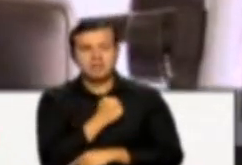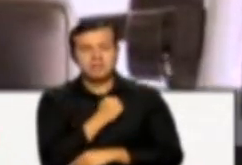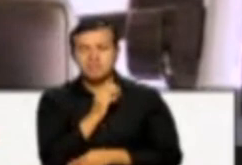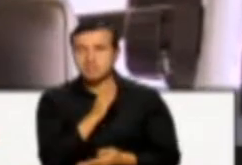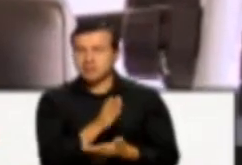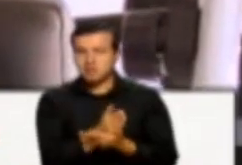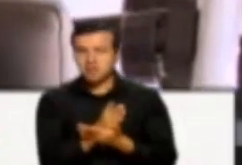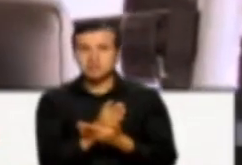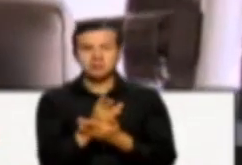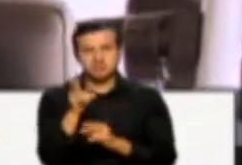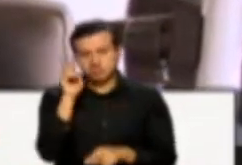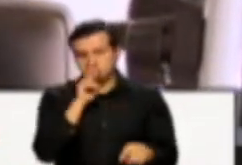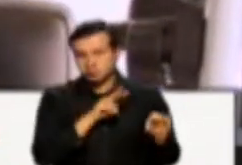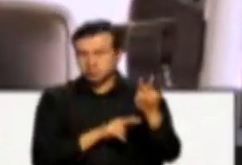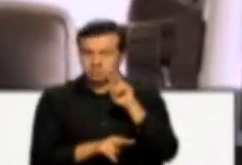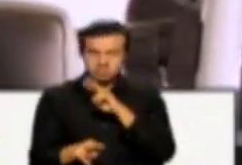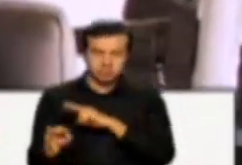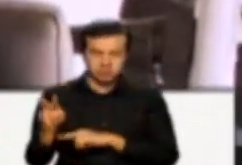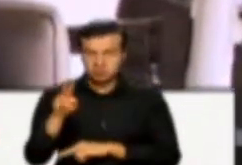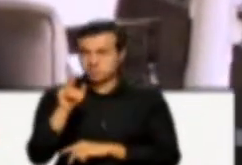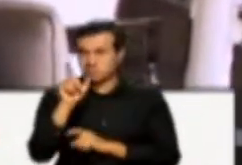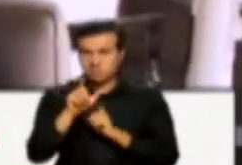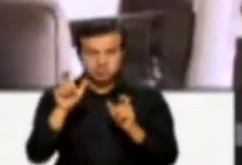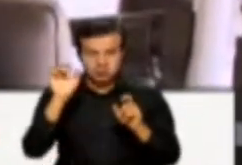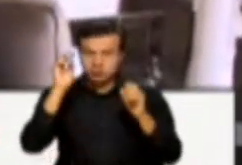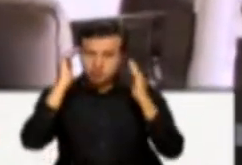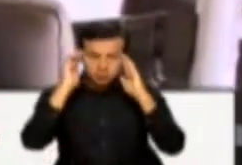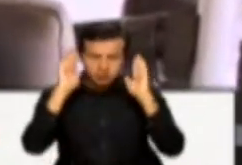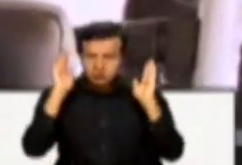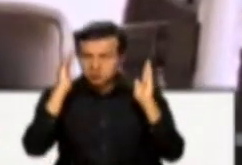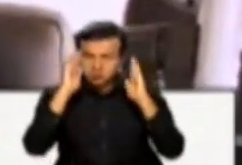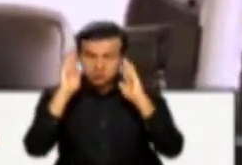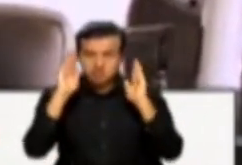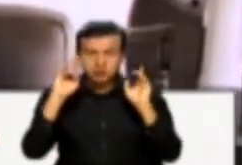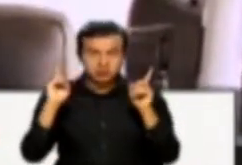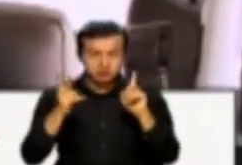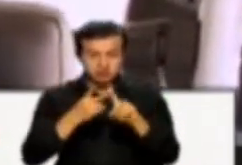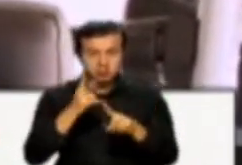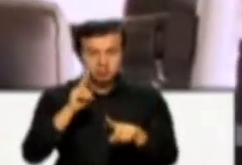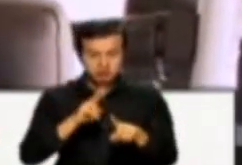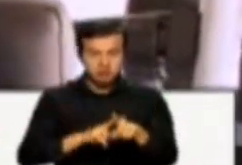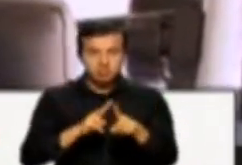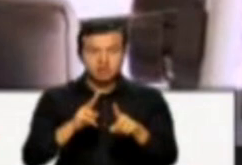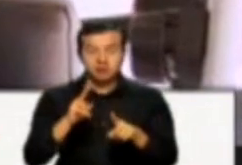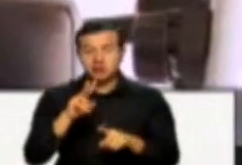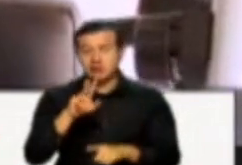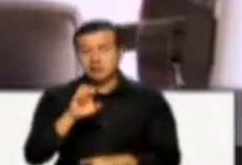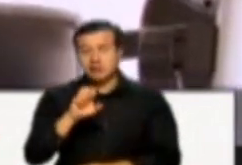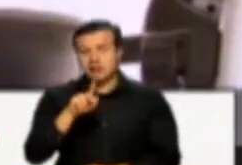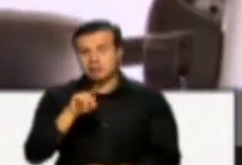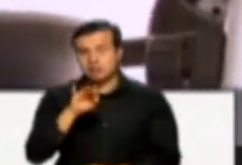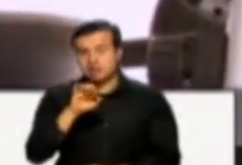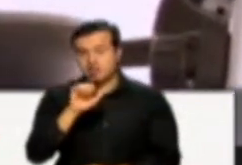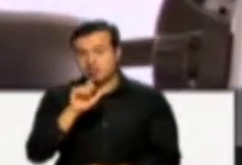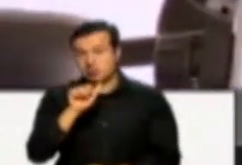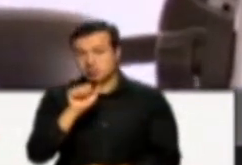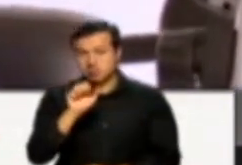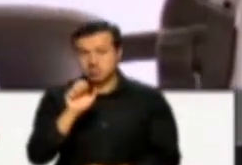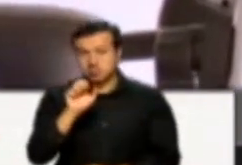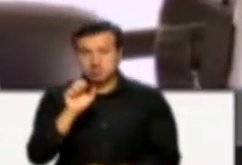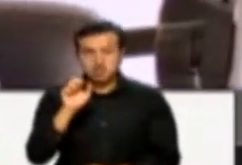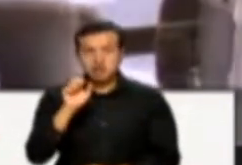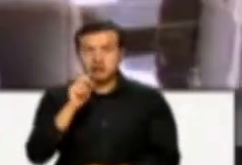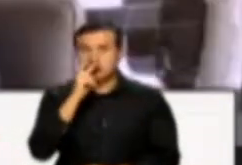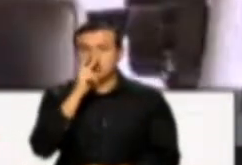empezaron los diagnósticos nadie sabía que tenía la segunda ocasión me dio un 'pit así ese me reventó un